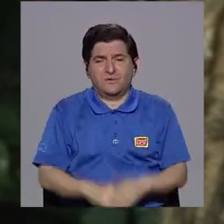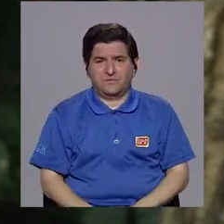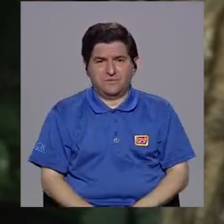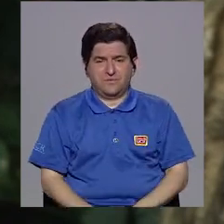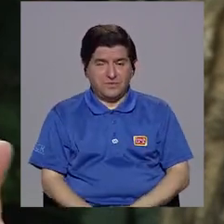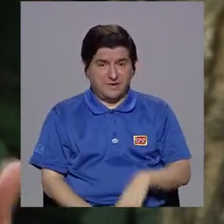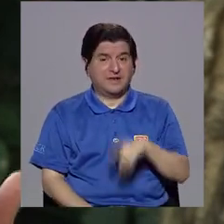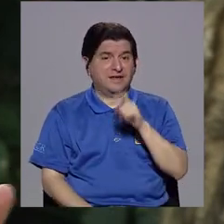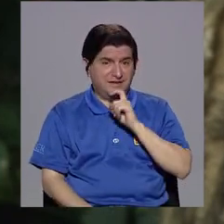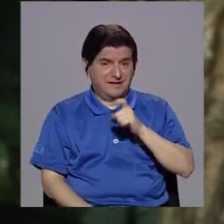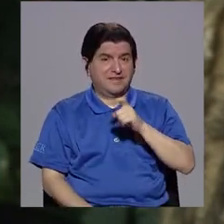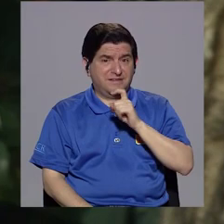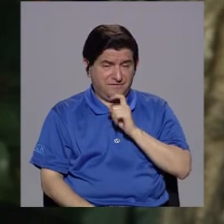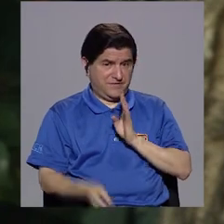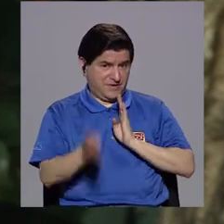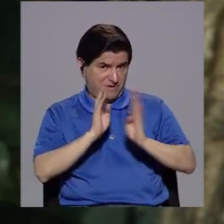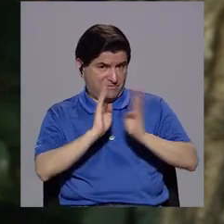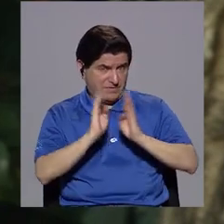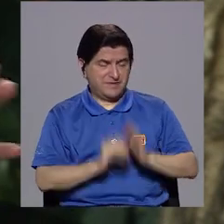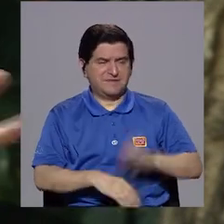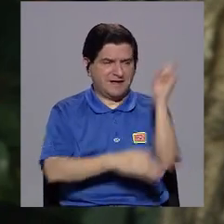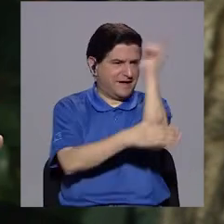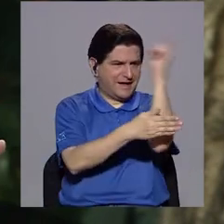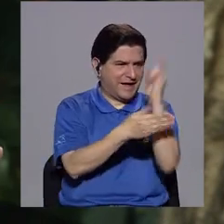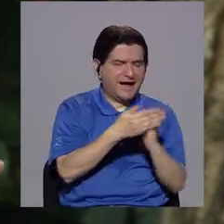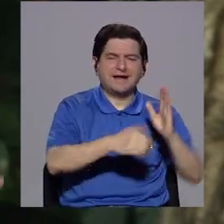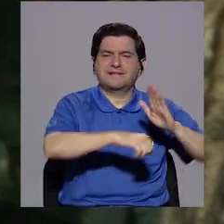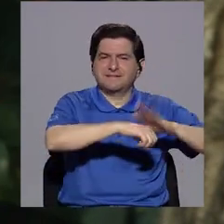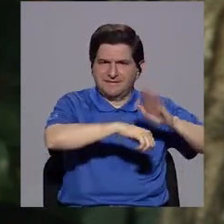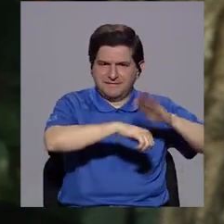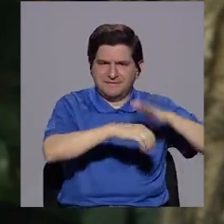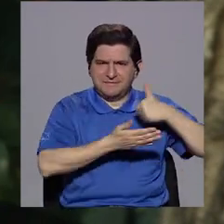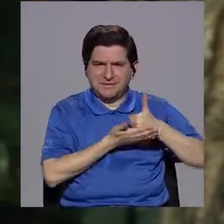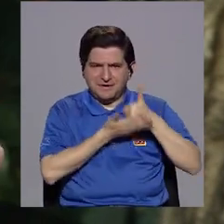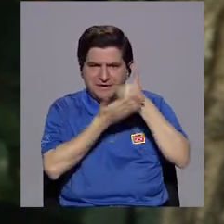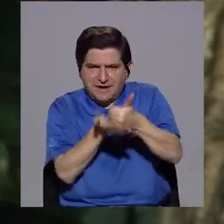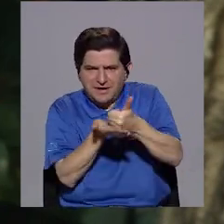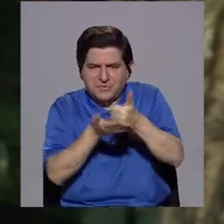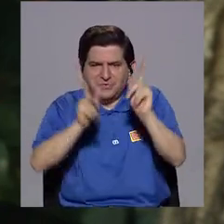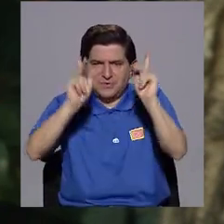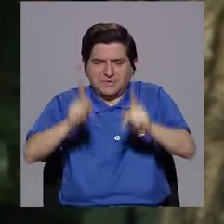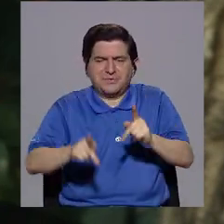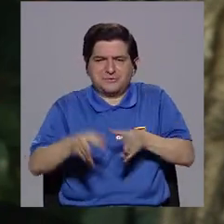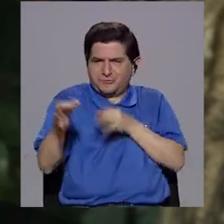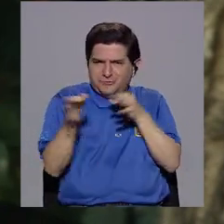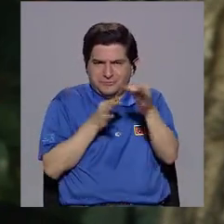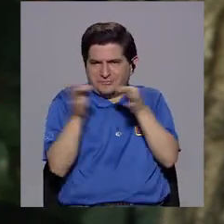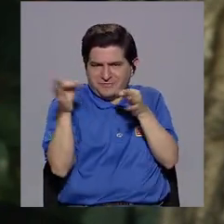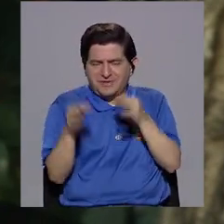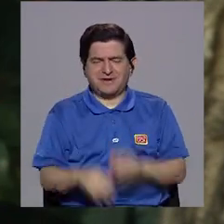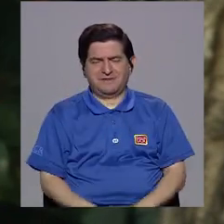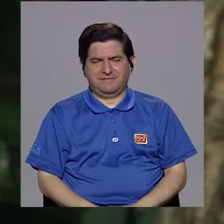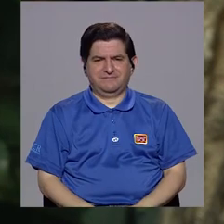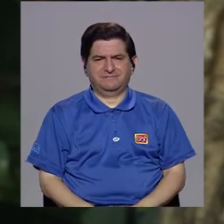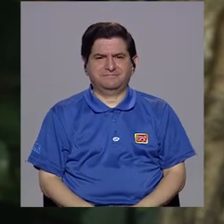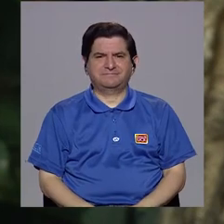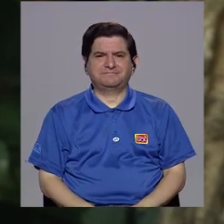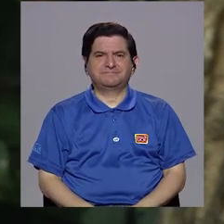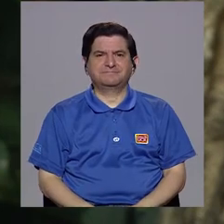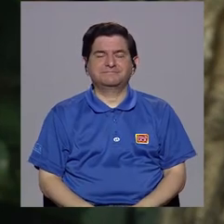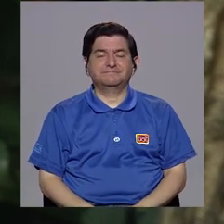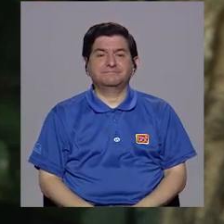tiene cómo decir, el arte llega de alguna manera a ayudar a que la persona pueda explicar y pueda aliviar un